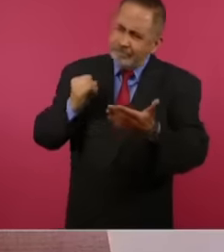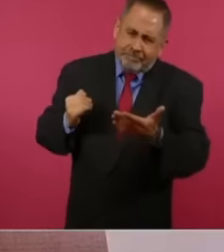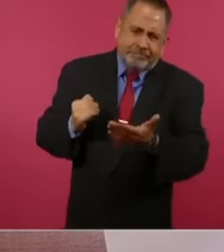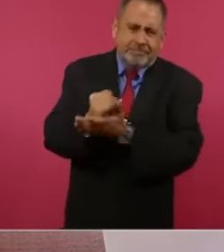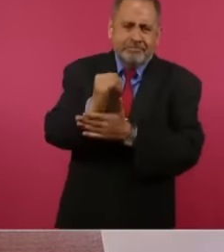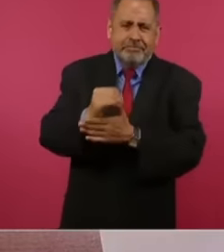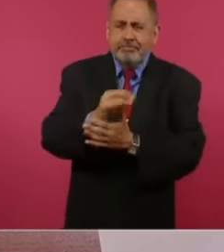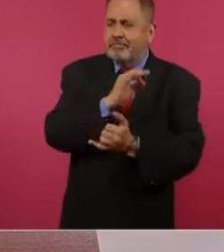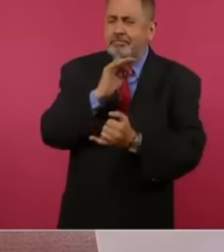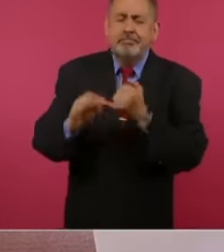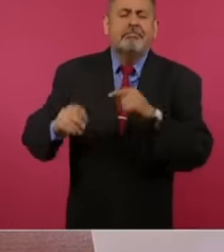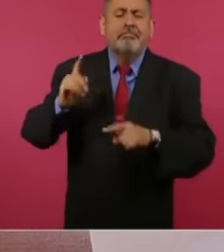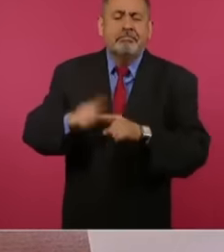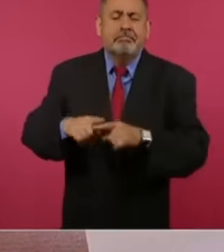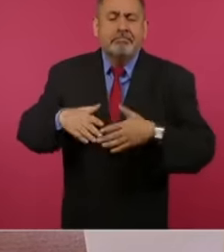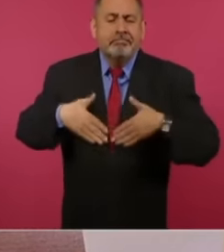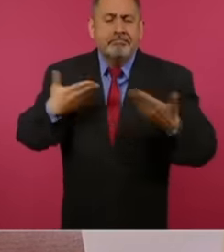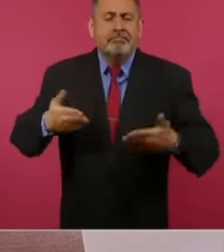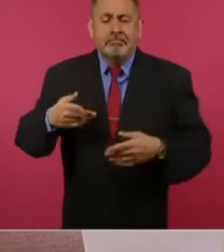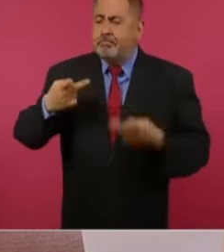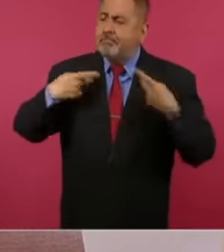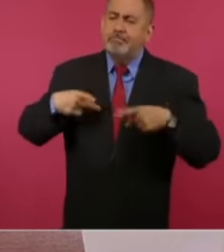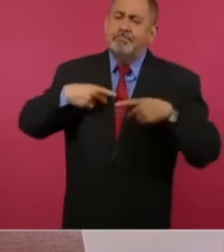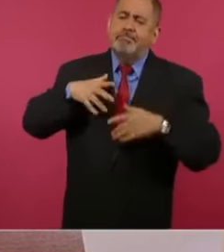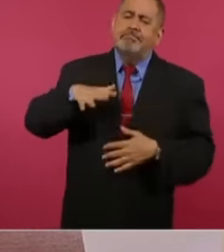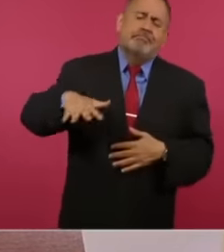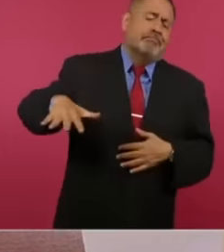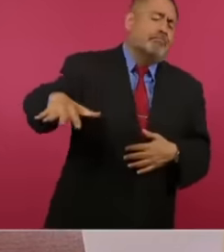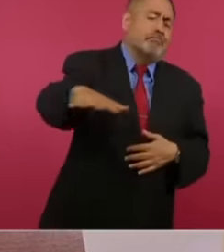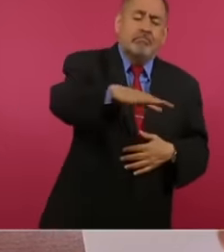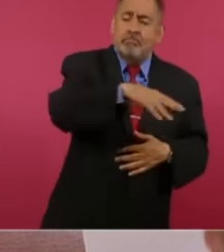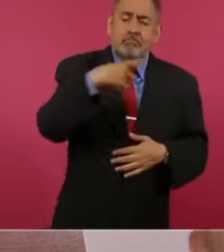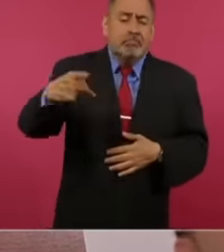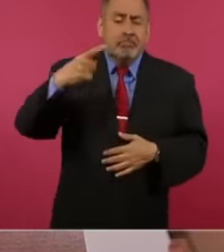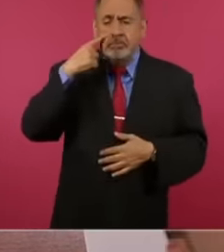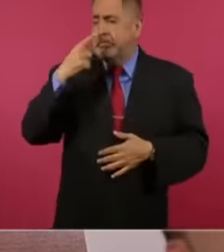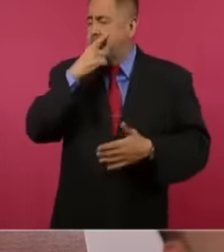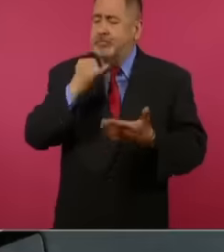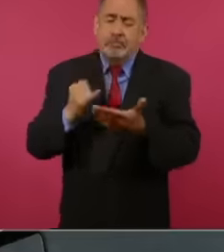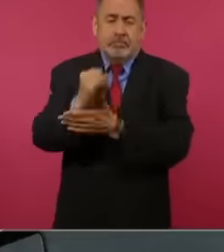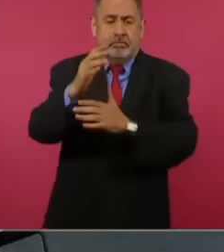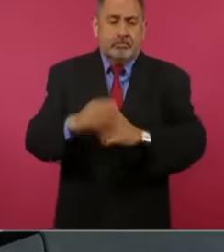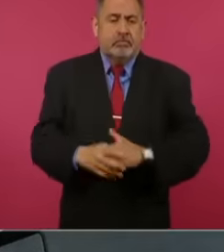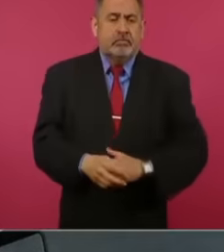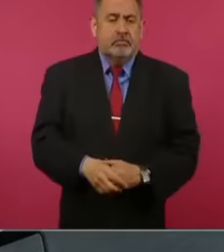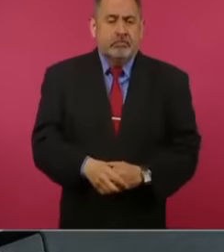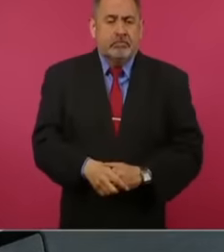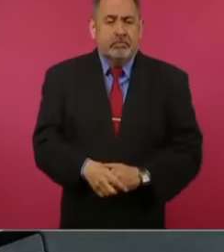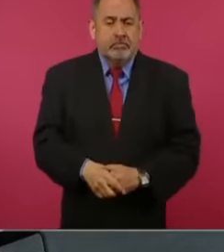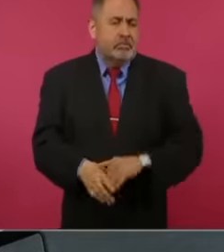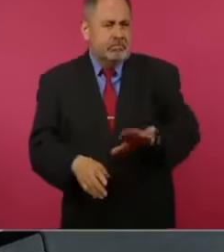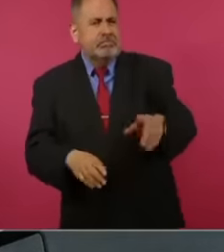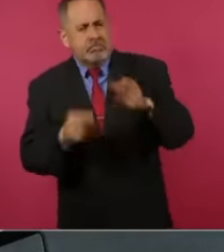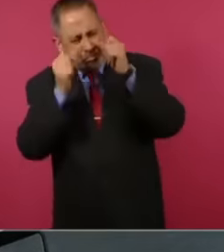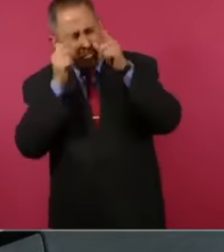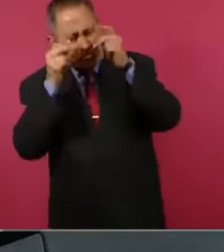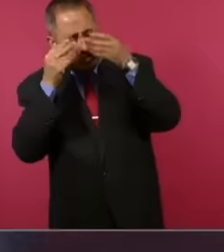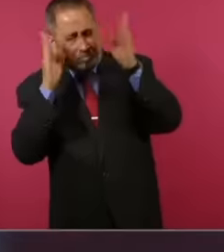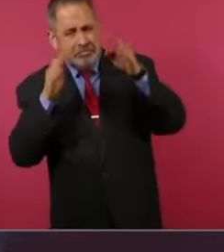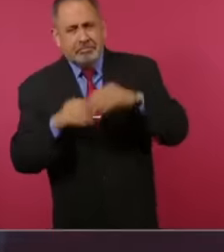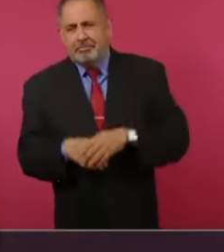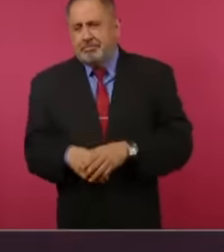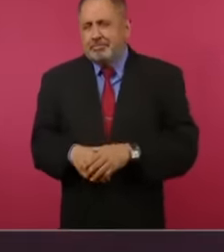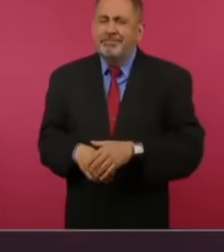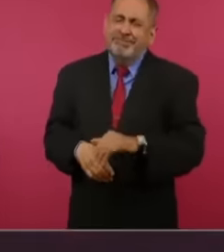decisivo, final, a los ciudadanos. Pero que abran los ojos, presidente. Ah, no,